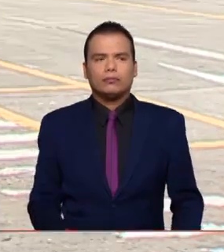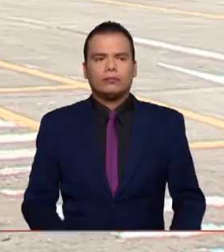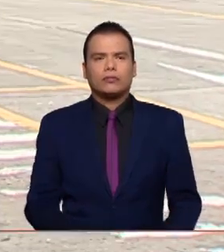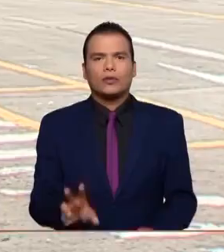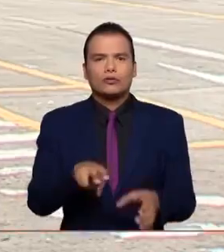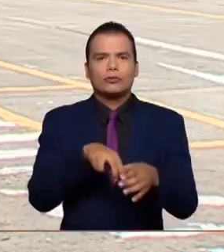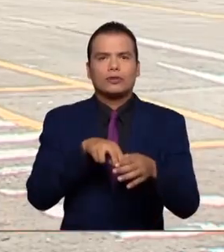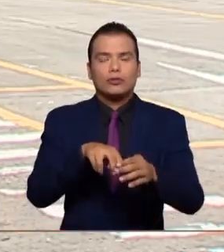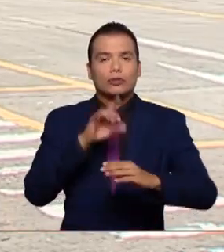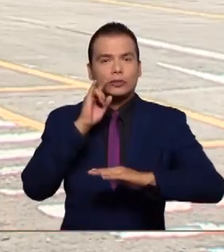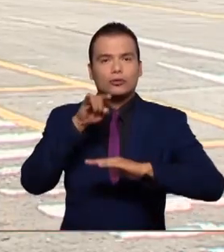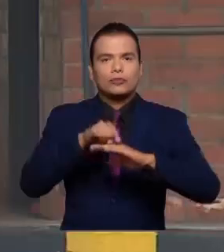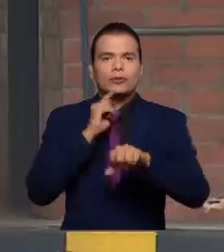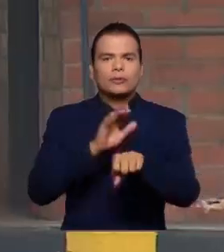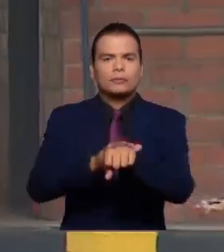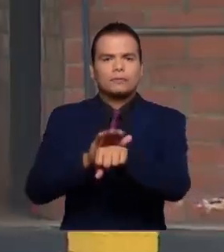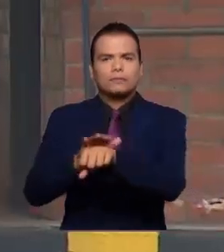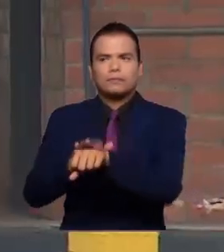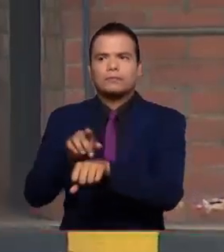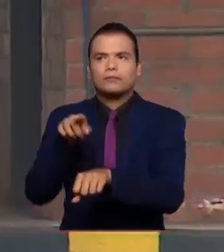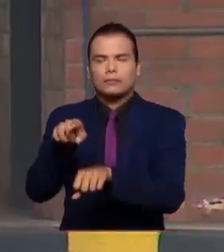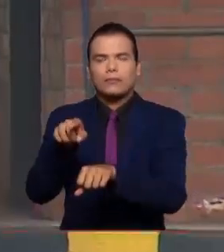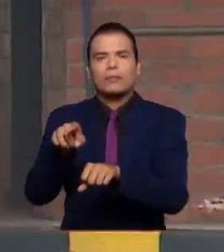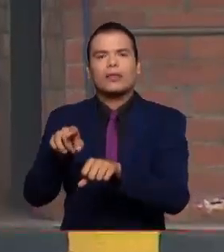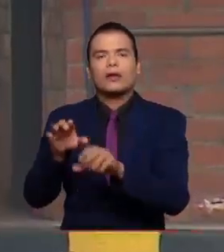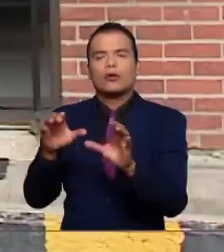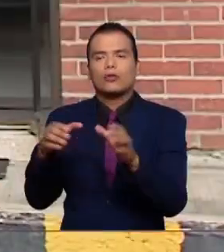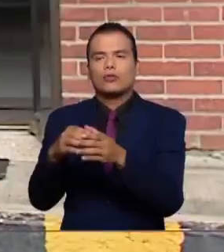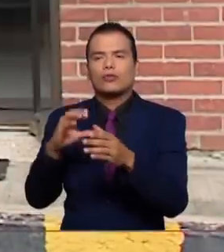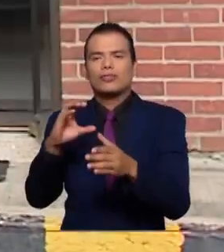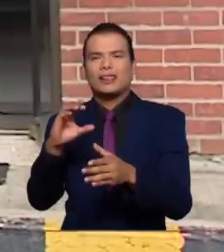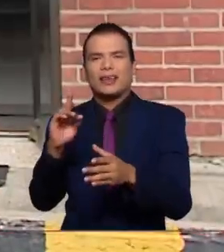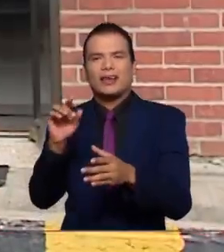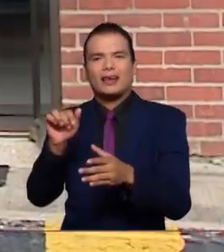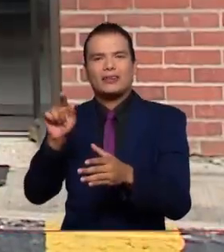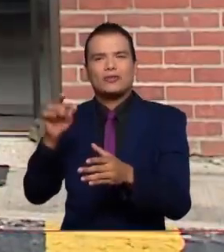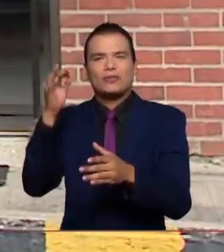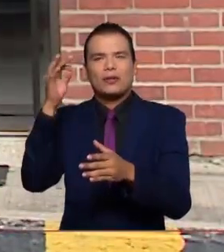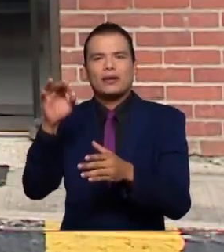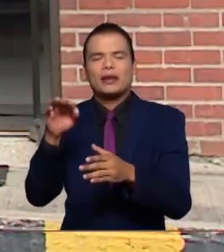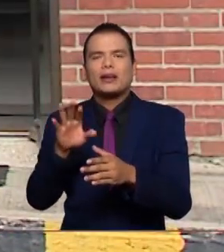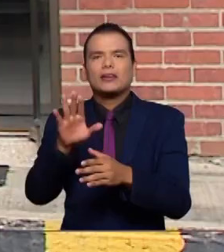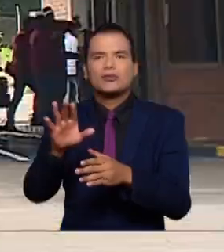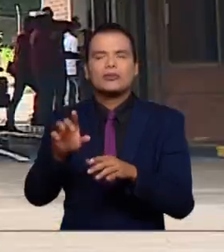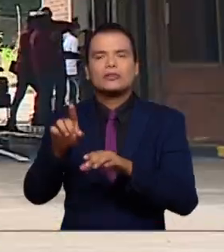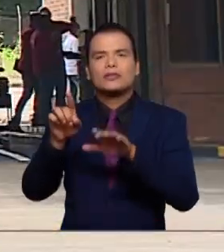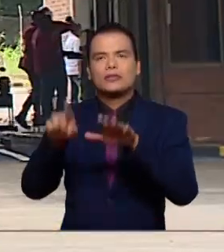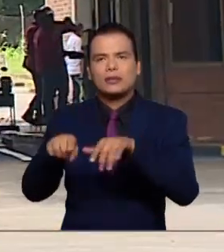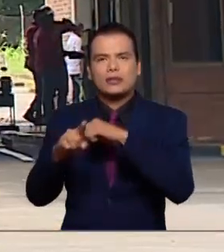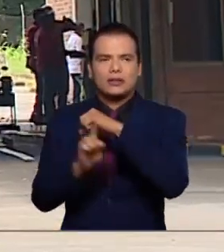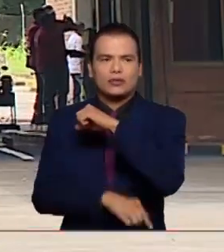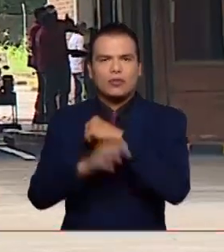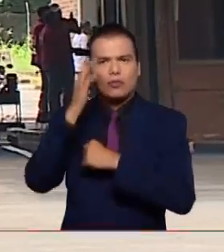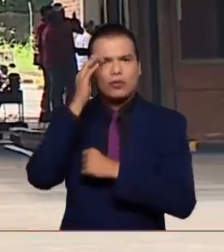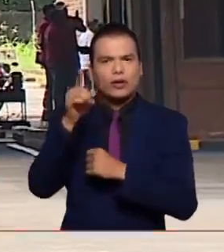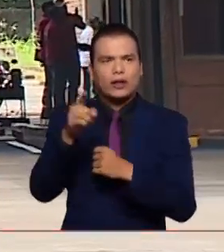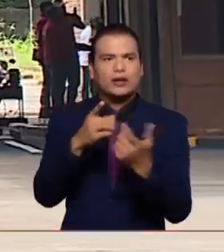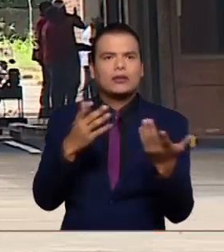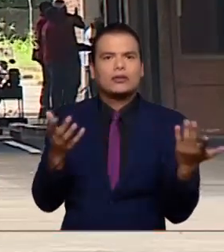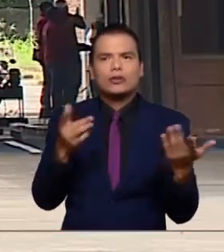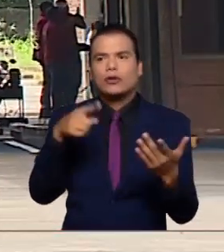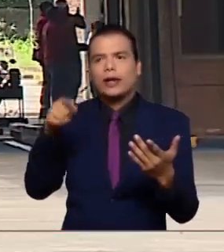Superintendencia de Transportes determinó una sanción de 6 meses para el Centro de Diagnóstico de Palmira al hallar aparentes irregularidades en la